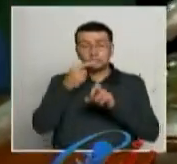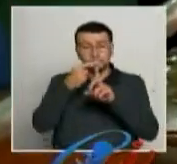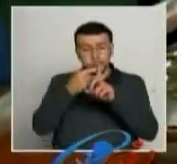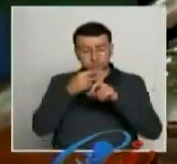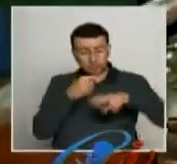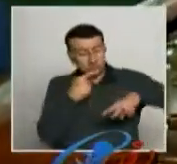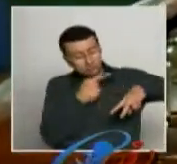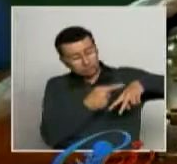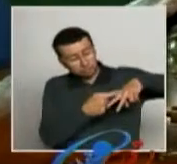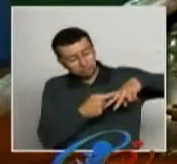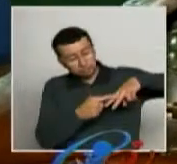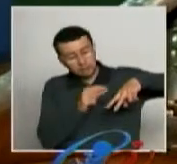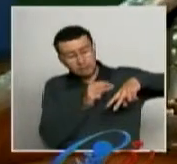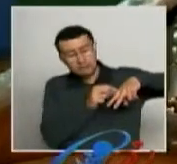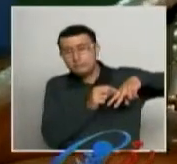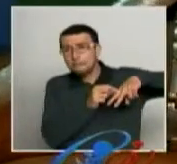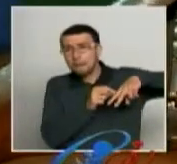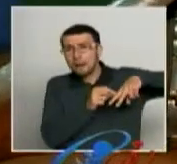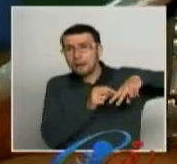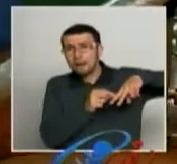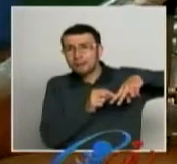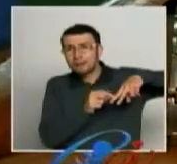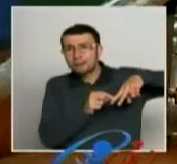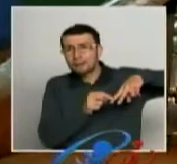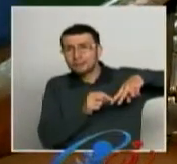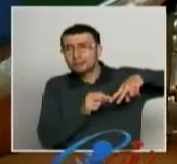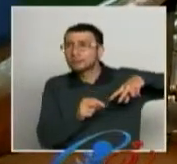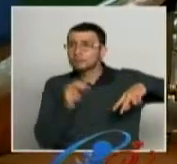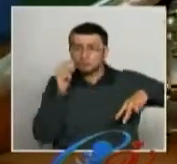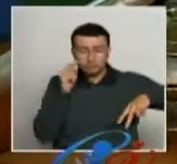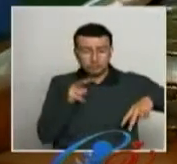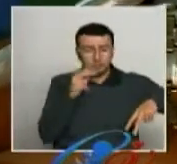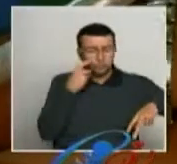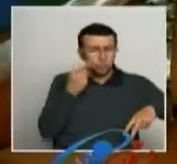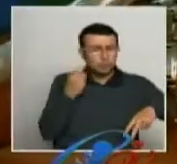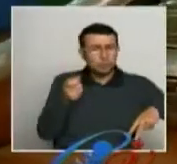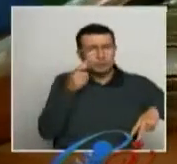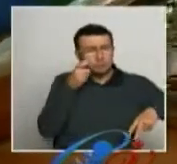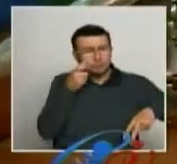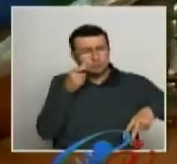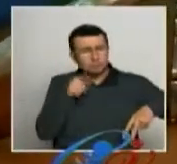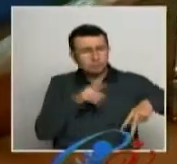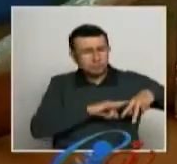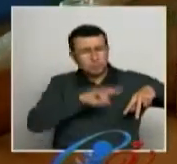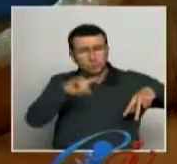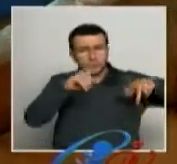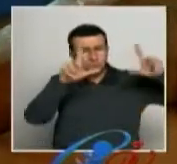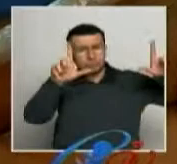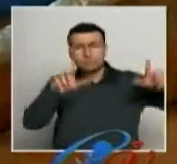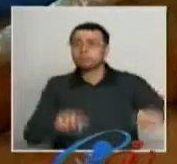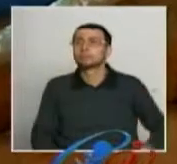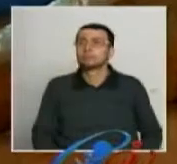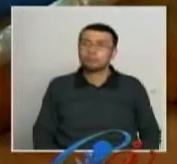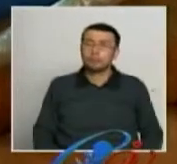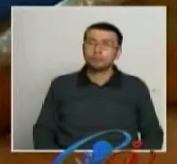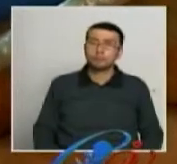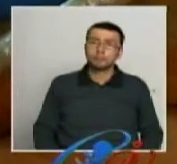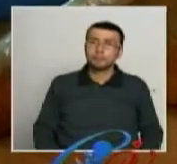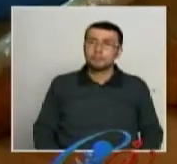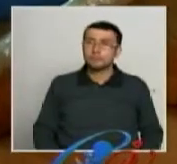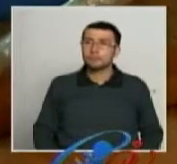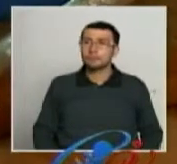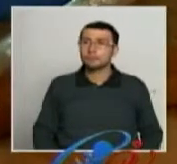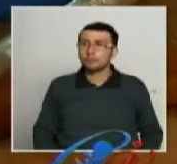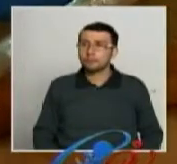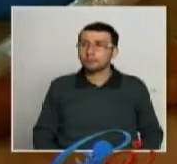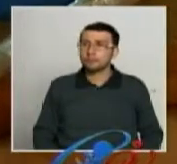está bajando por el trayecto en el músculo donde va el sistema arteriovenoso. Sí, entonces ya bajamos acá, estamos